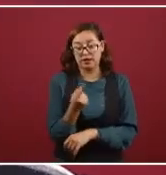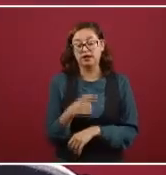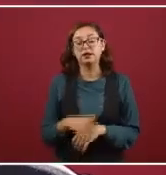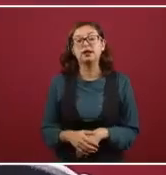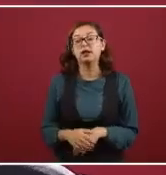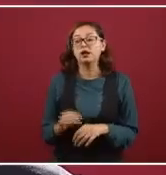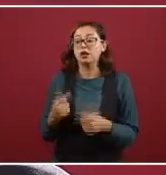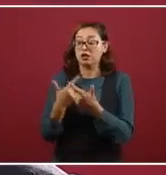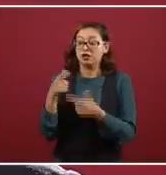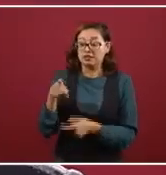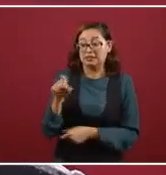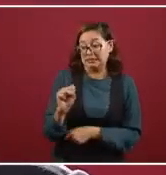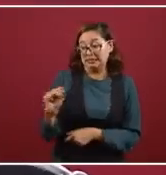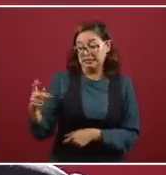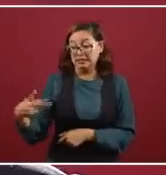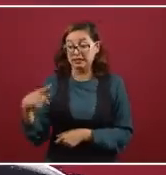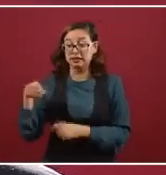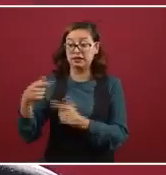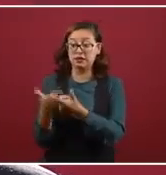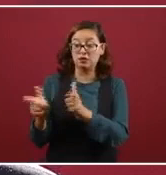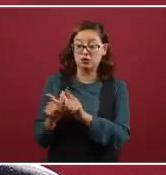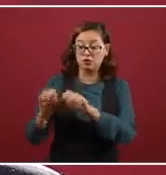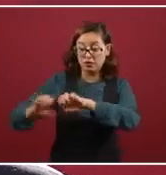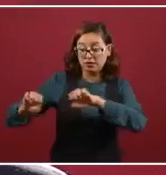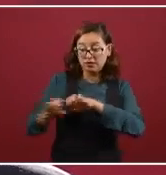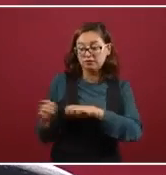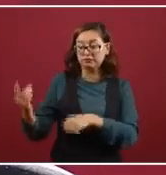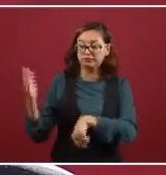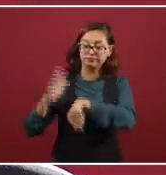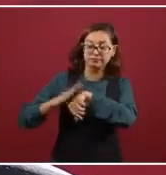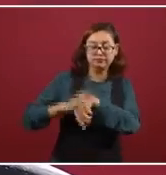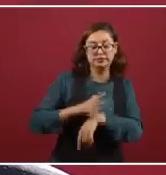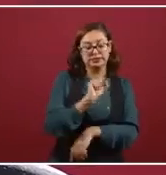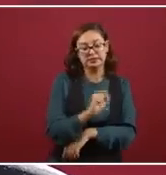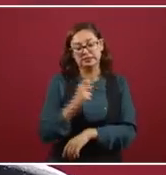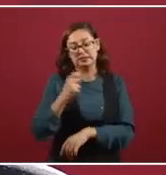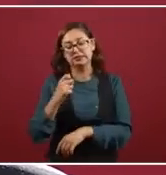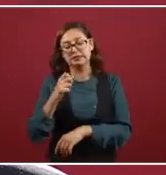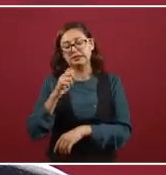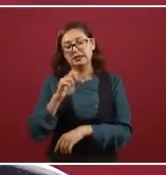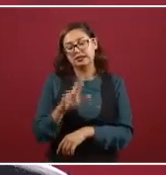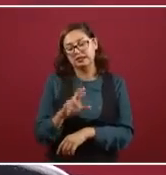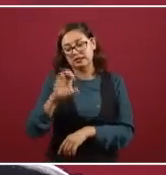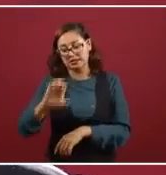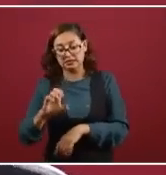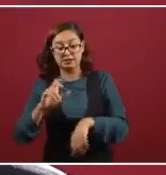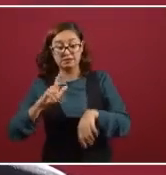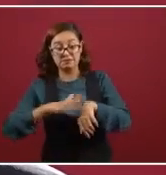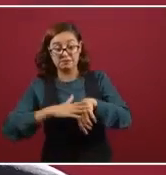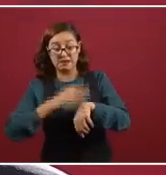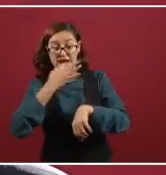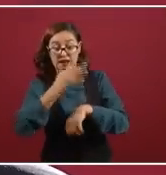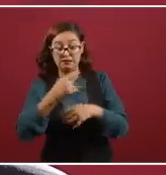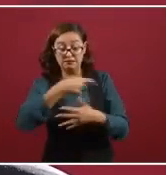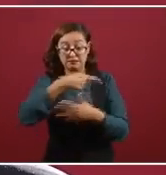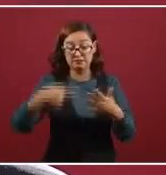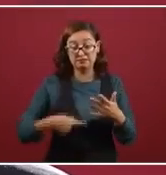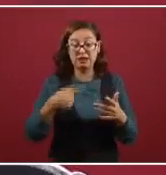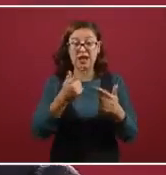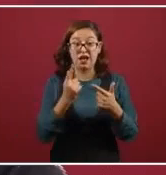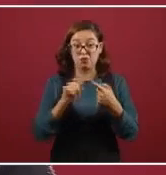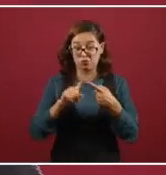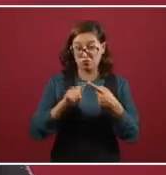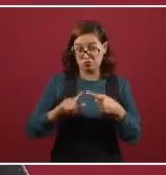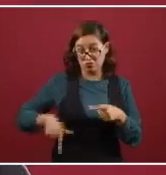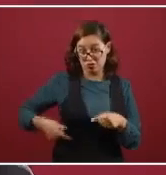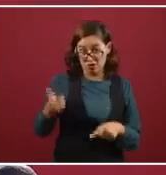de plantear esto porque se considera que hay tres elementos determinantes. Uno son armas, otro es capacidad de reclutamiento